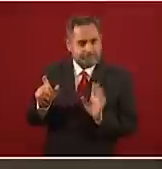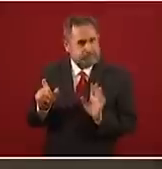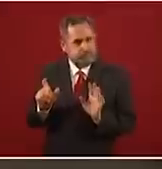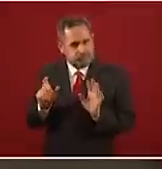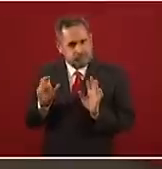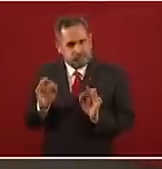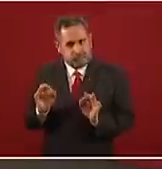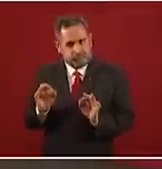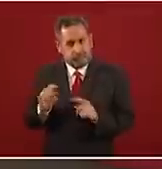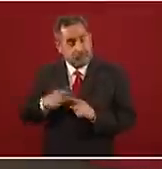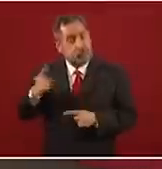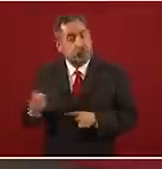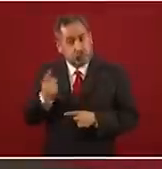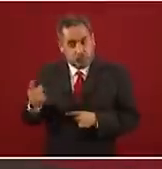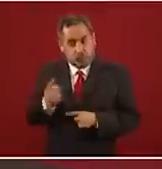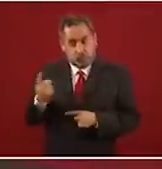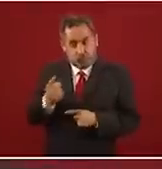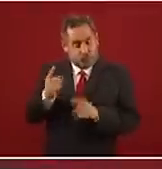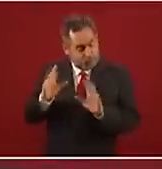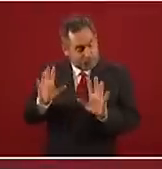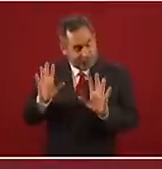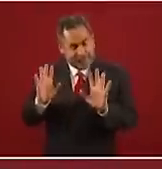las permanentes,